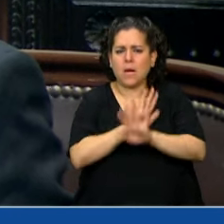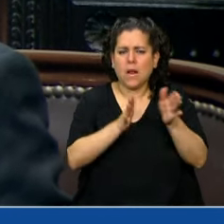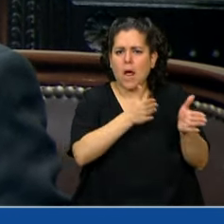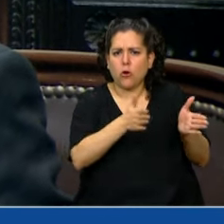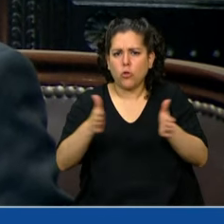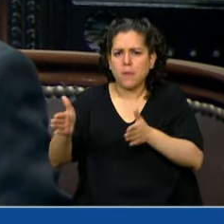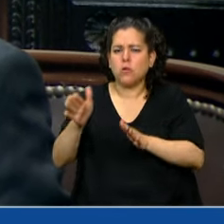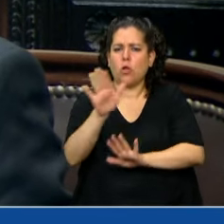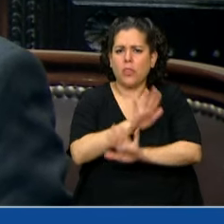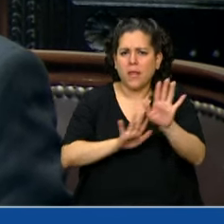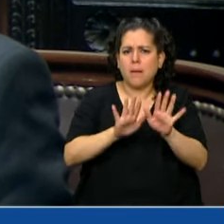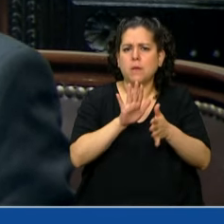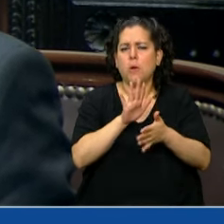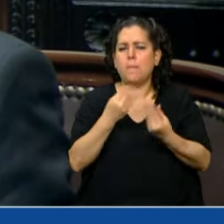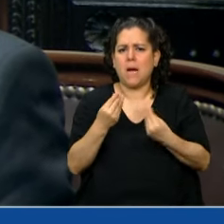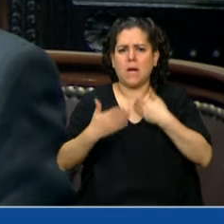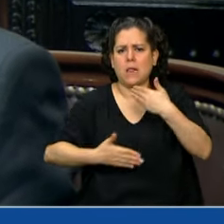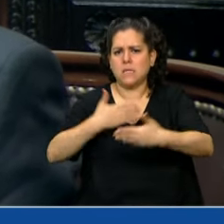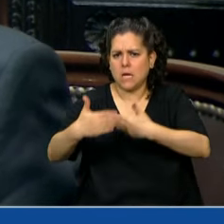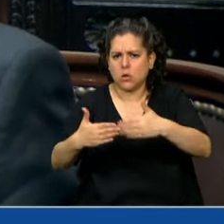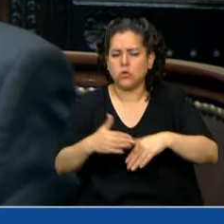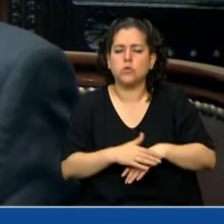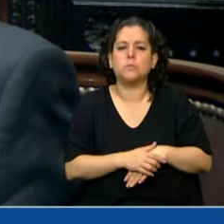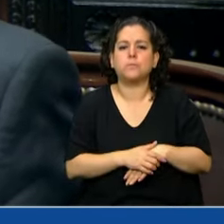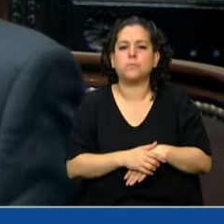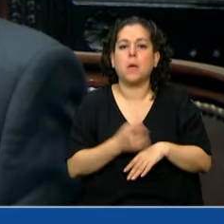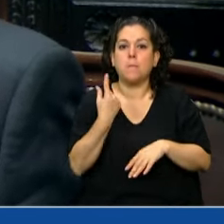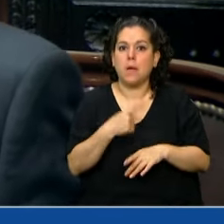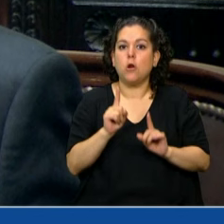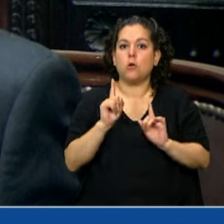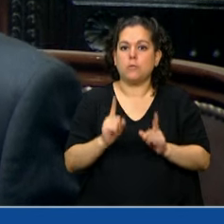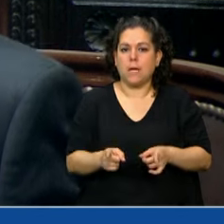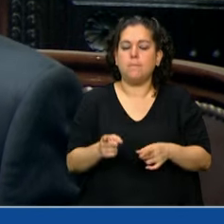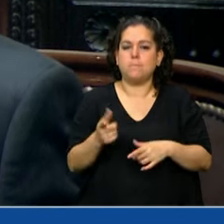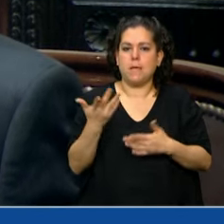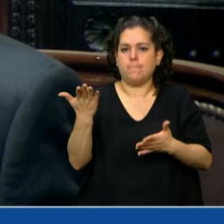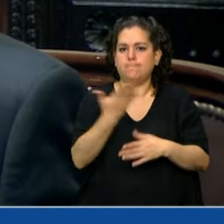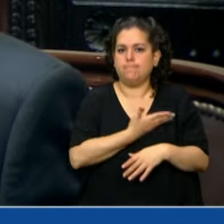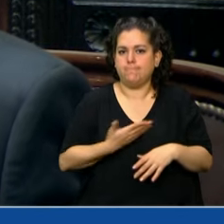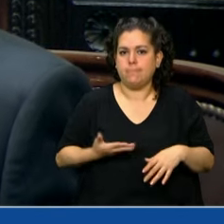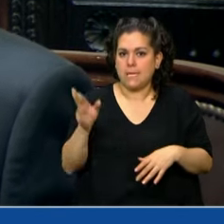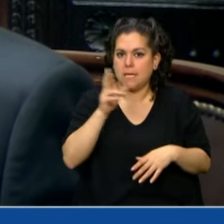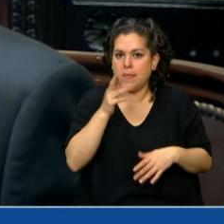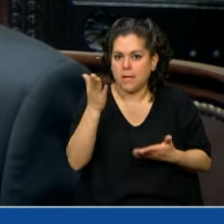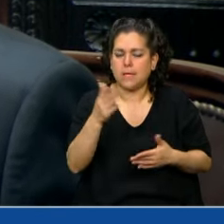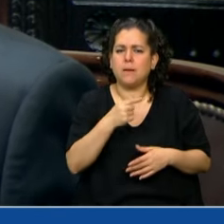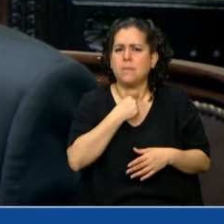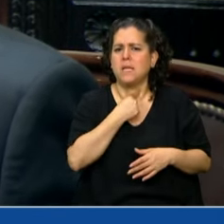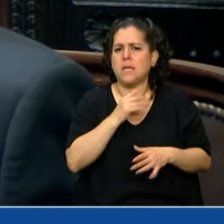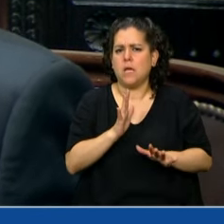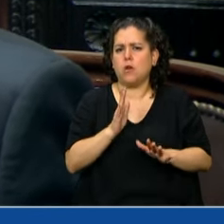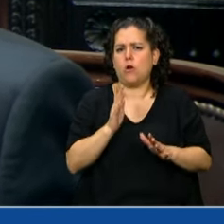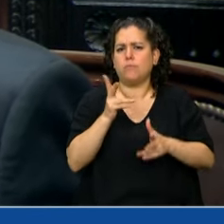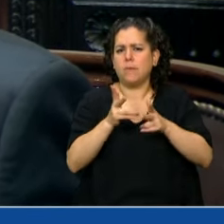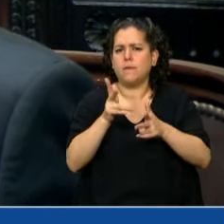Dinámico en su desarrollo pero también señora presidenta me quiero